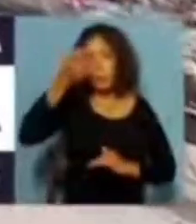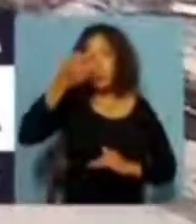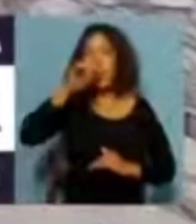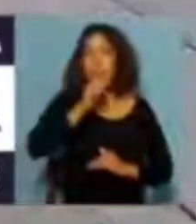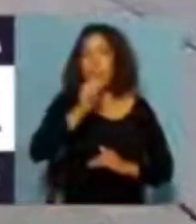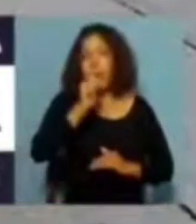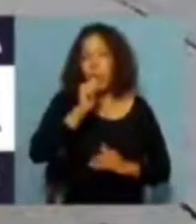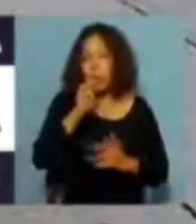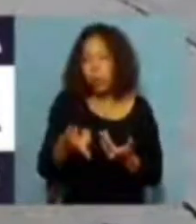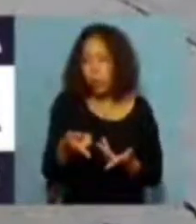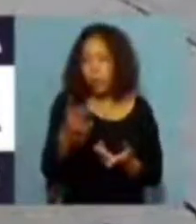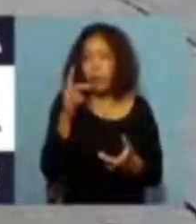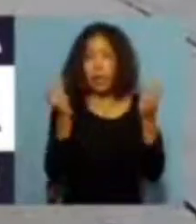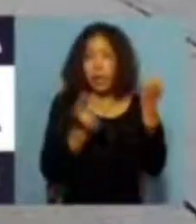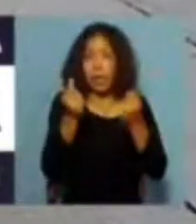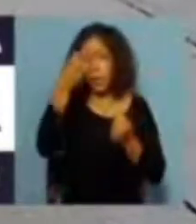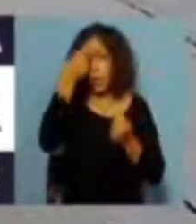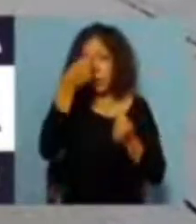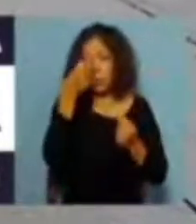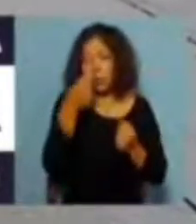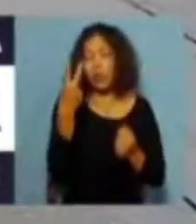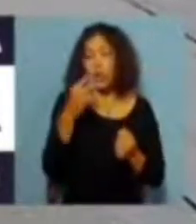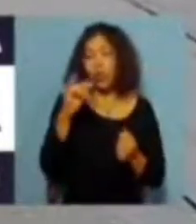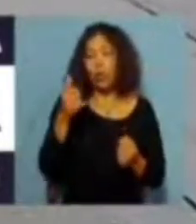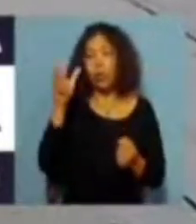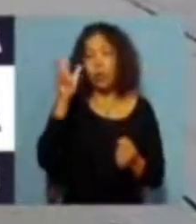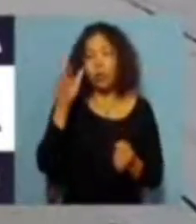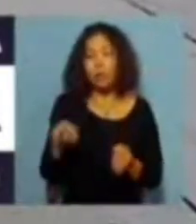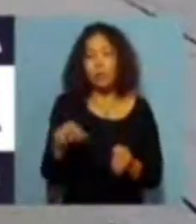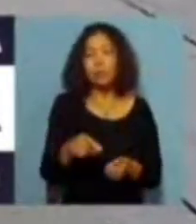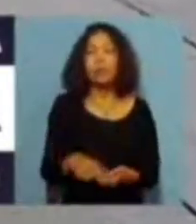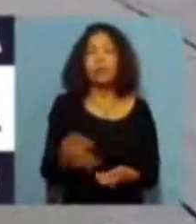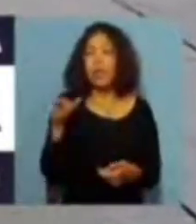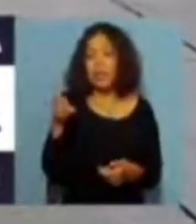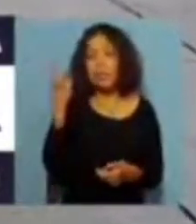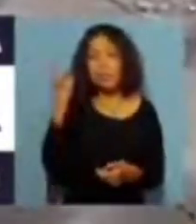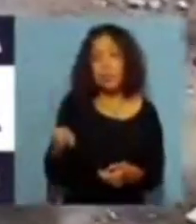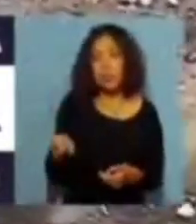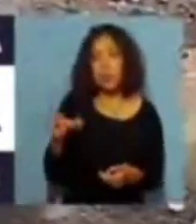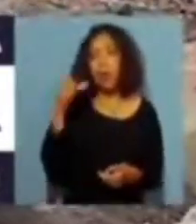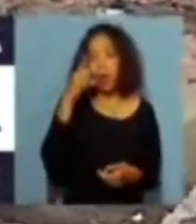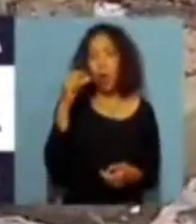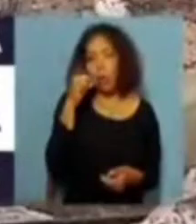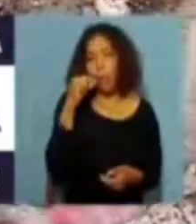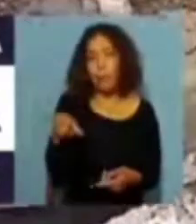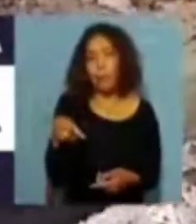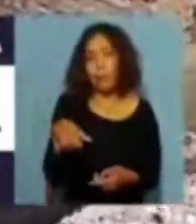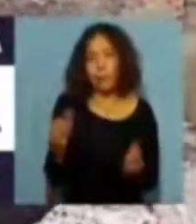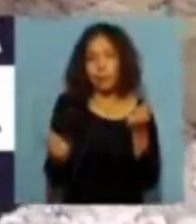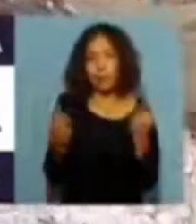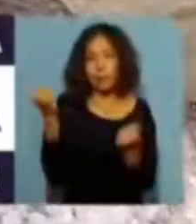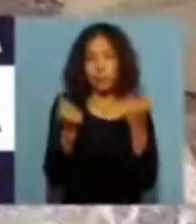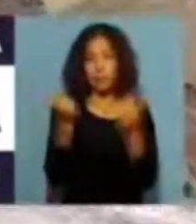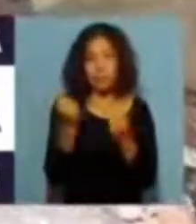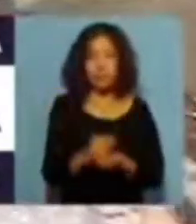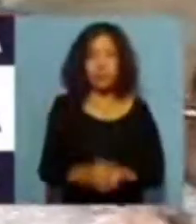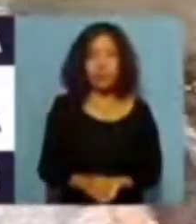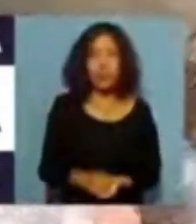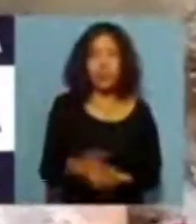Sí, la persona que manejaba tenía 2.28. ¿Era un varón? Una persona, sí, un masculino. ¿Iba